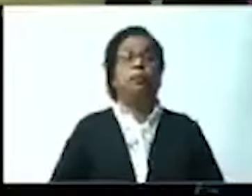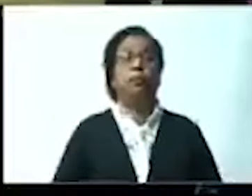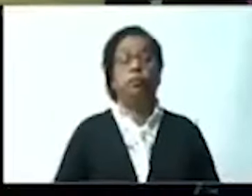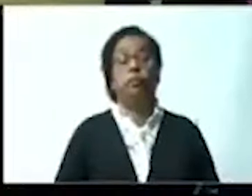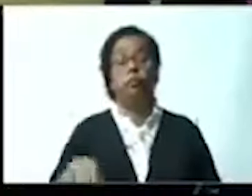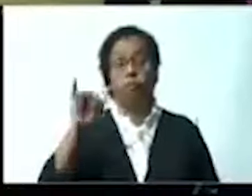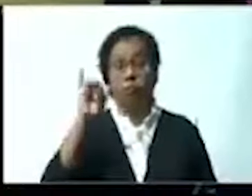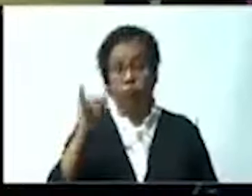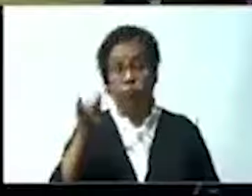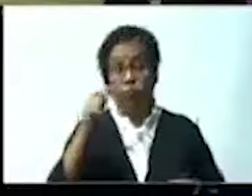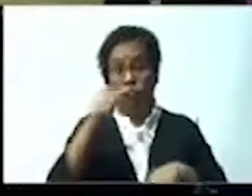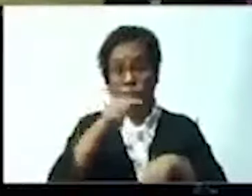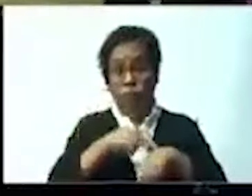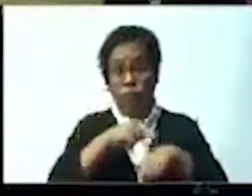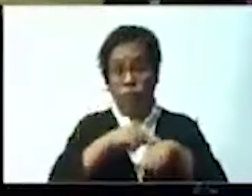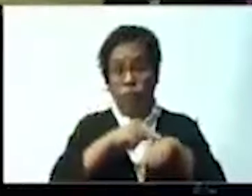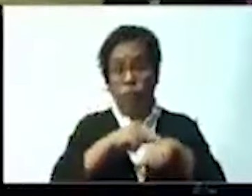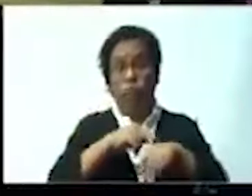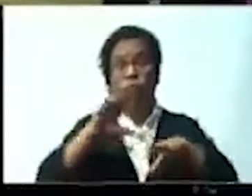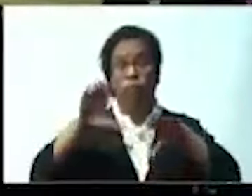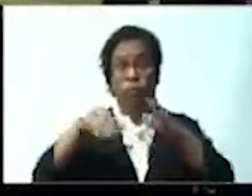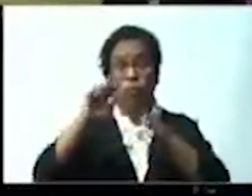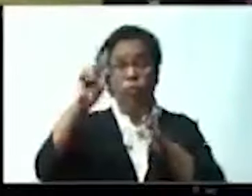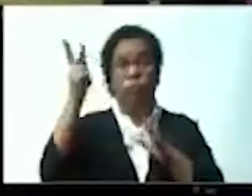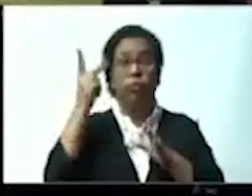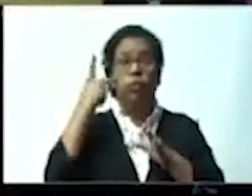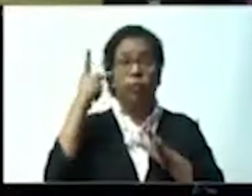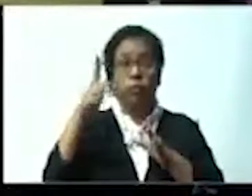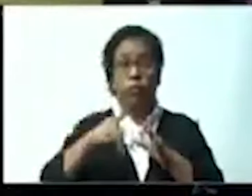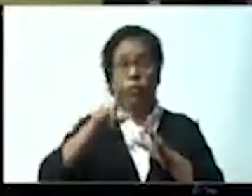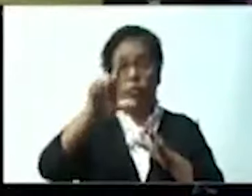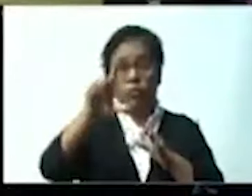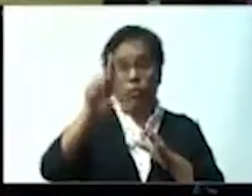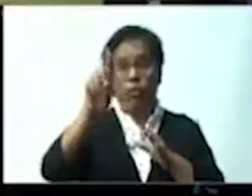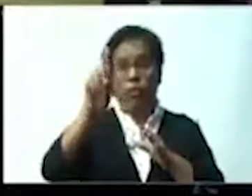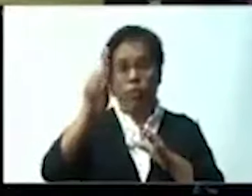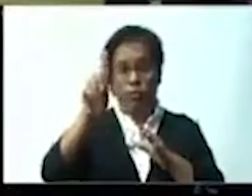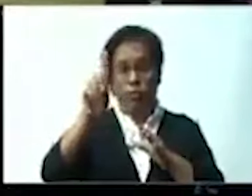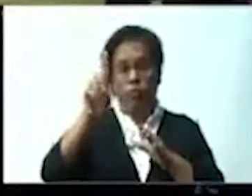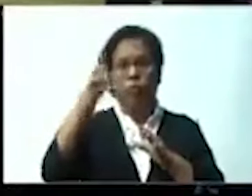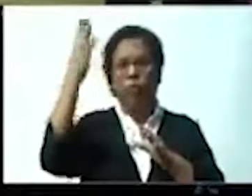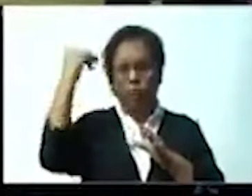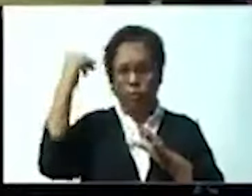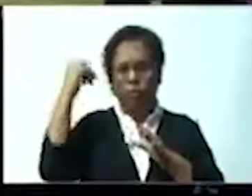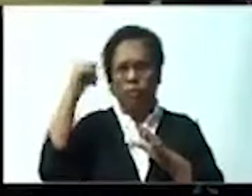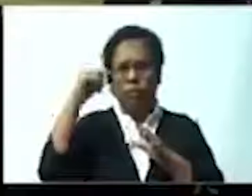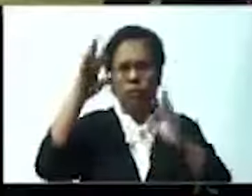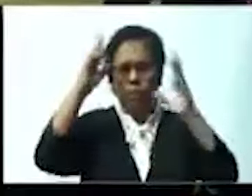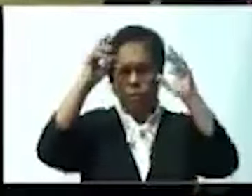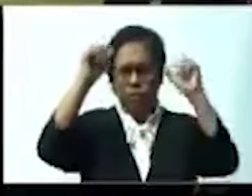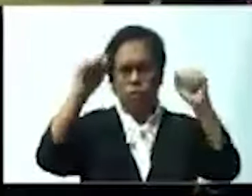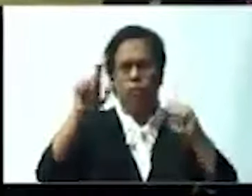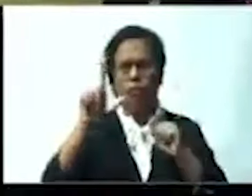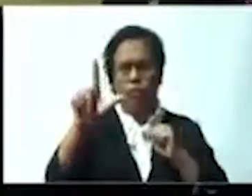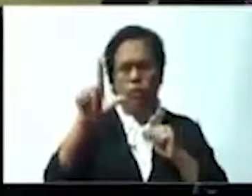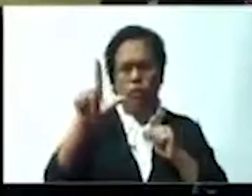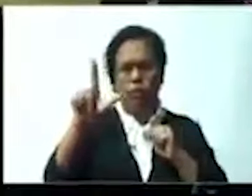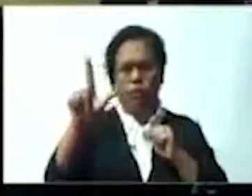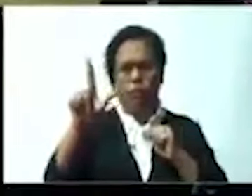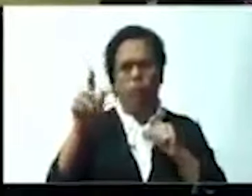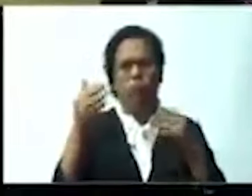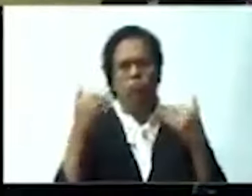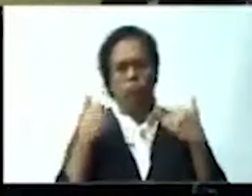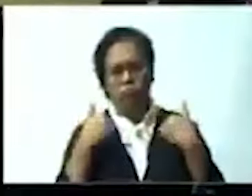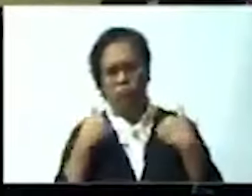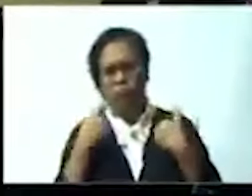Leonel Fernández, solamente tenía uno o dos senadores. Y en ese sentido, las actas están ahí. Pero eso